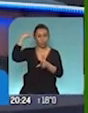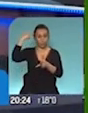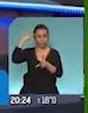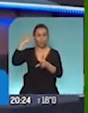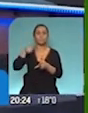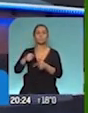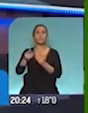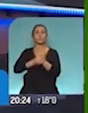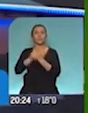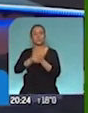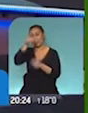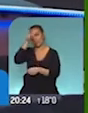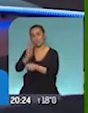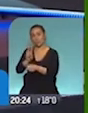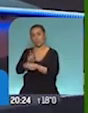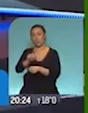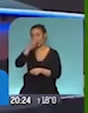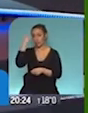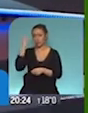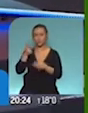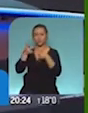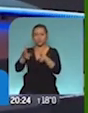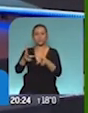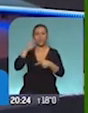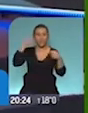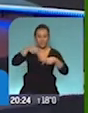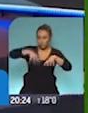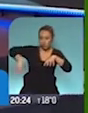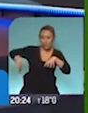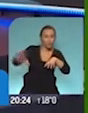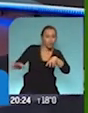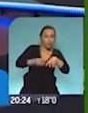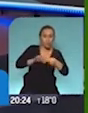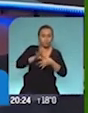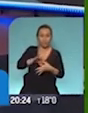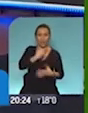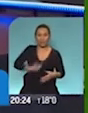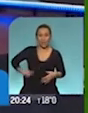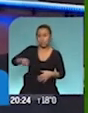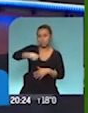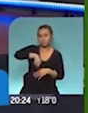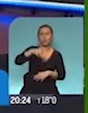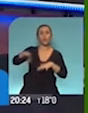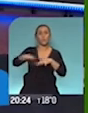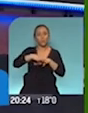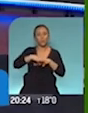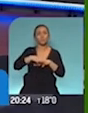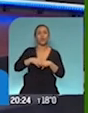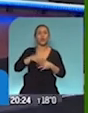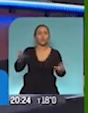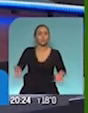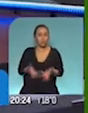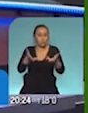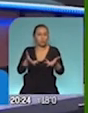piensa, de lo que él hizo, de lo que él construyó. Duhalde empieza su carrera política previo a la dictadura en Lomas de Zamora, está